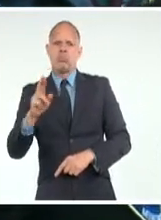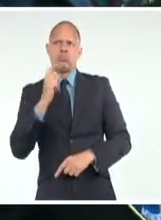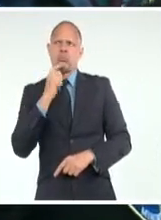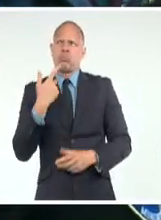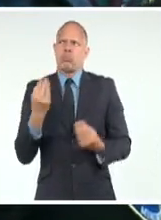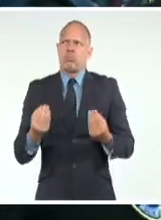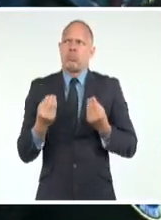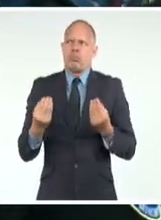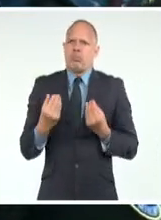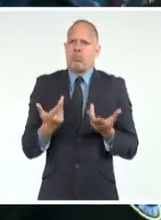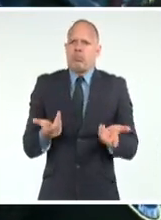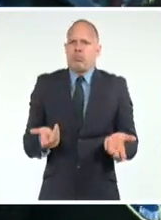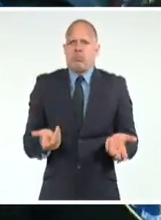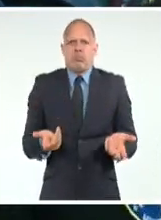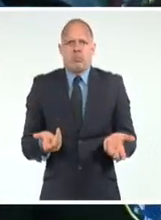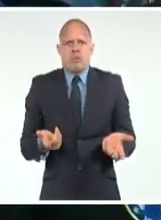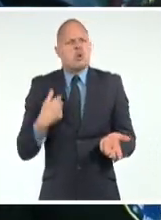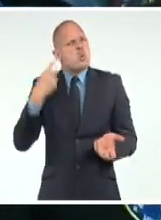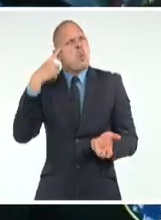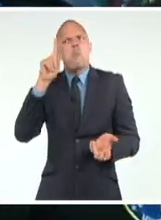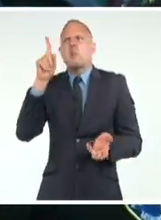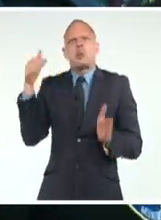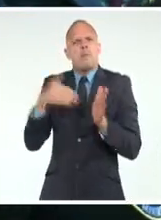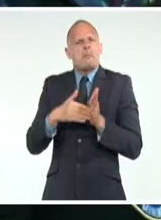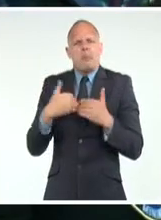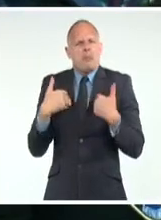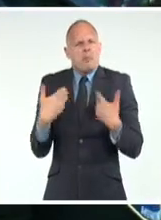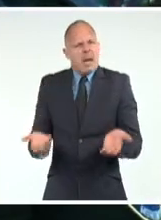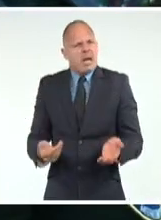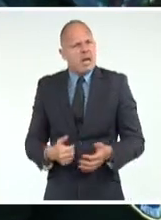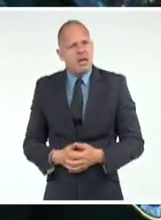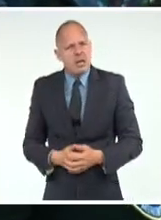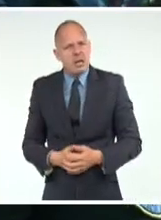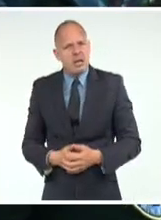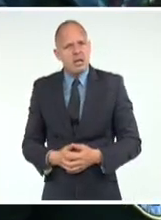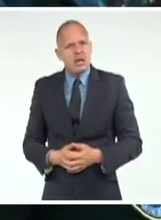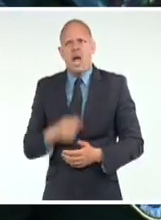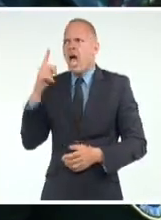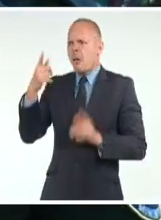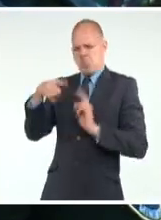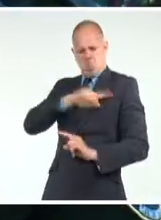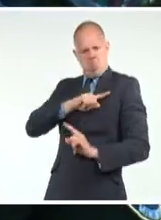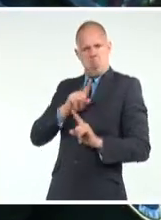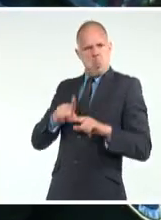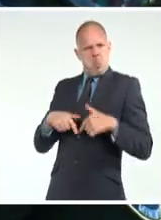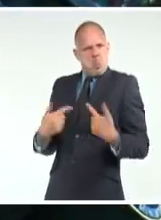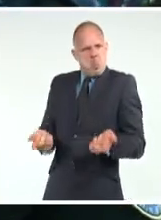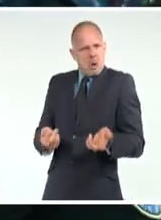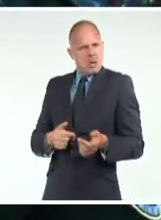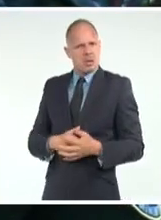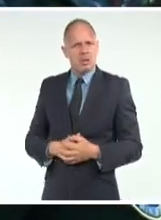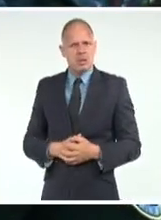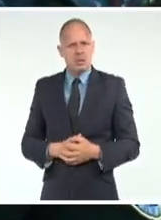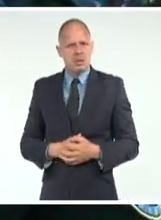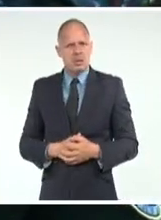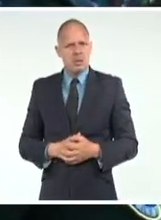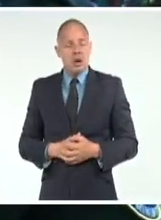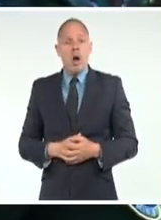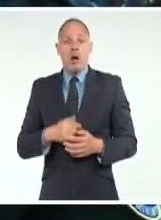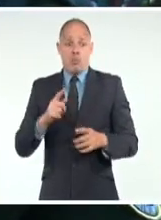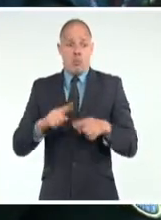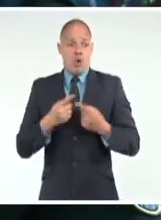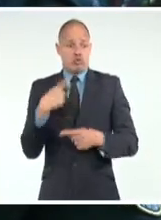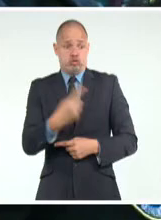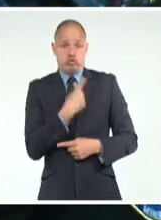yo mi sentir es que, ¿con qué autoridad legal y moral tiene ese presidente para sancionarme a mí? Aquí, a la fuerza, al ministro de la Fuerza Armada, puesto que la Brigada